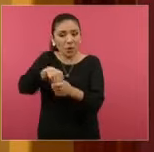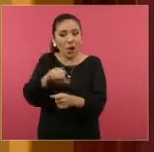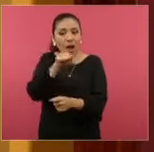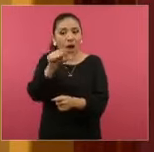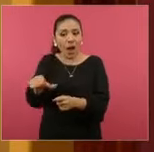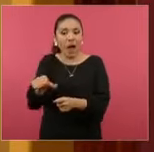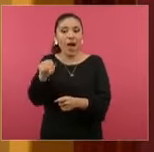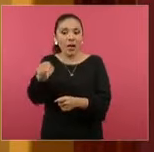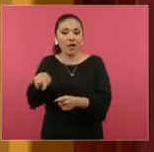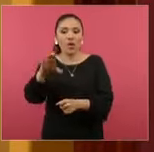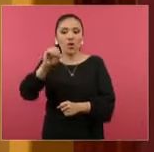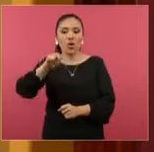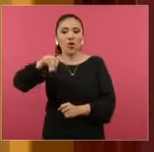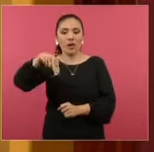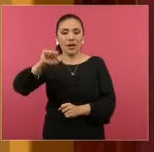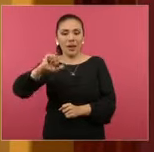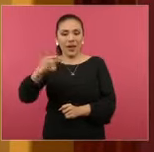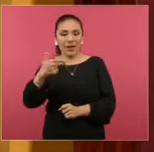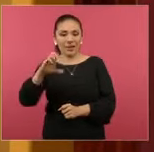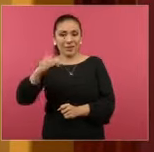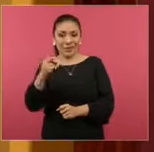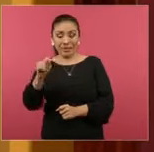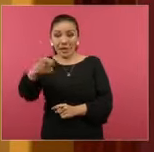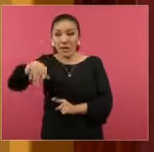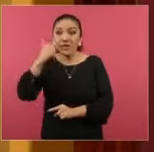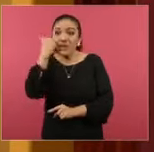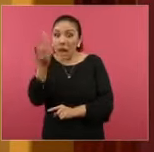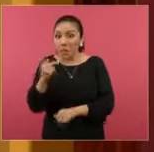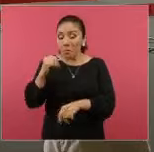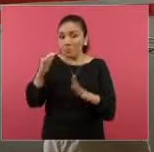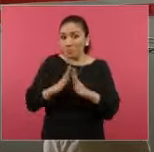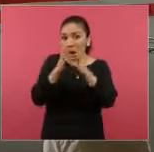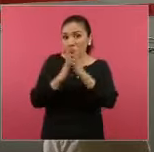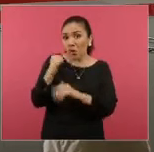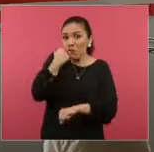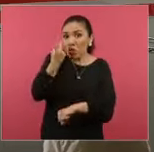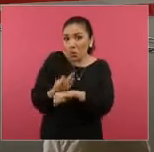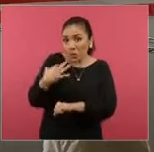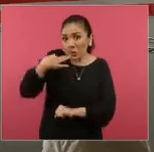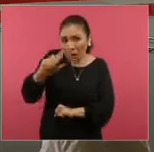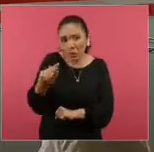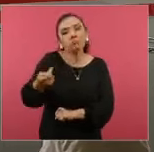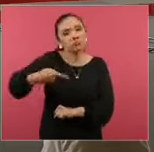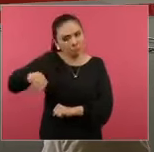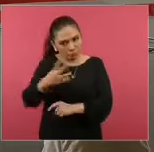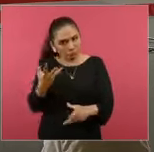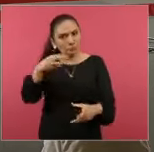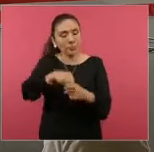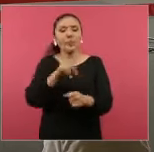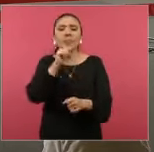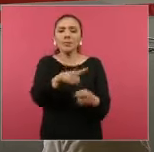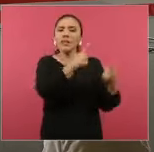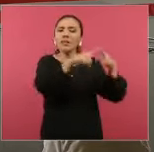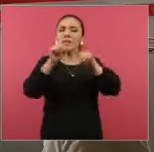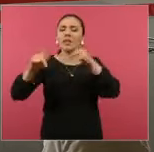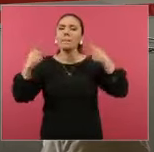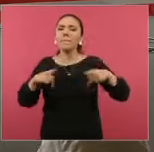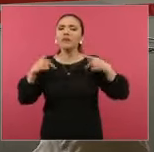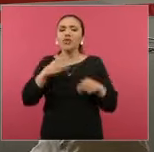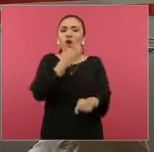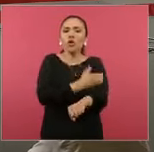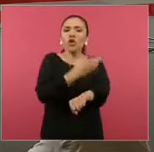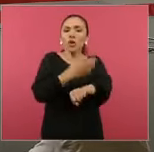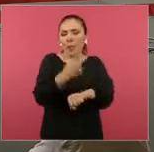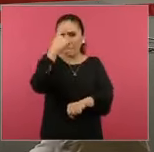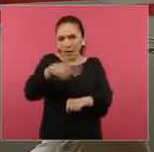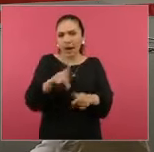en el CONACYT y que quisieron participar voluntariamente, y distintos coordinadores de proyectos y programas desde